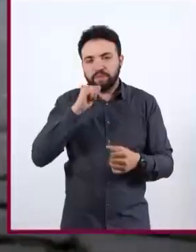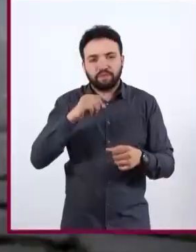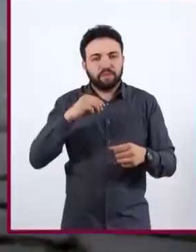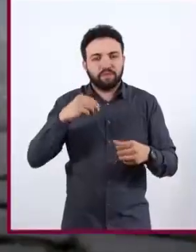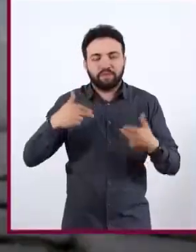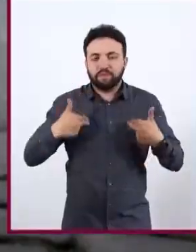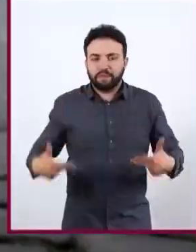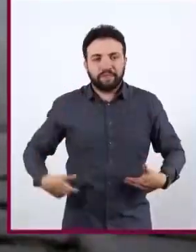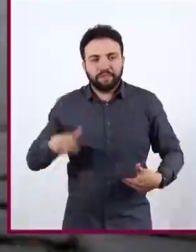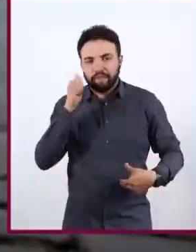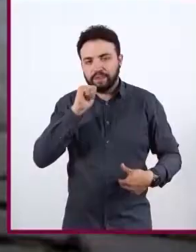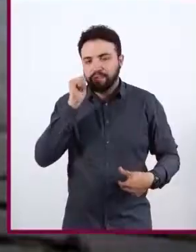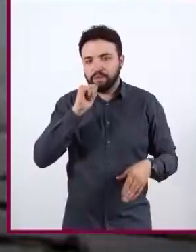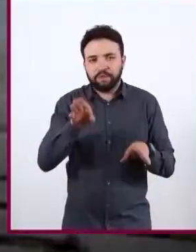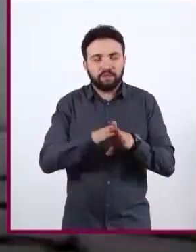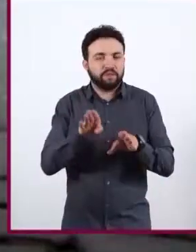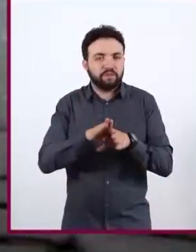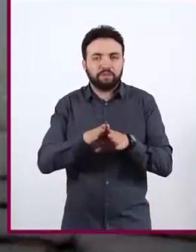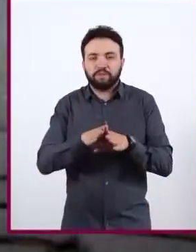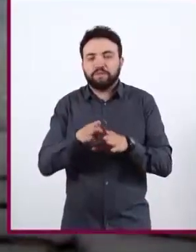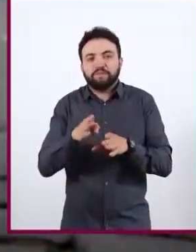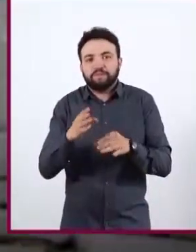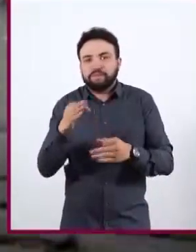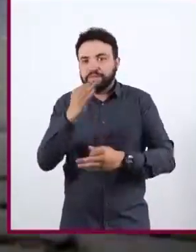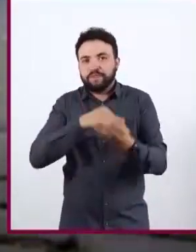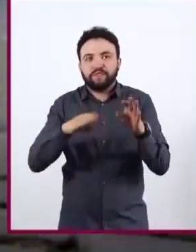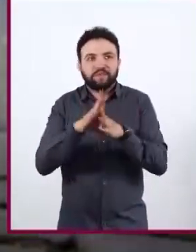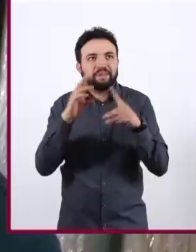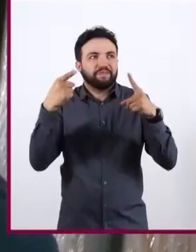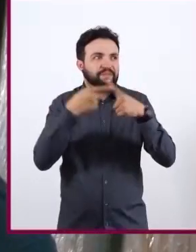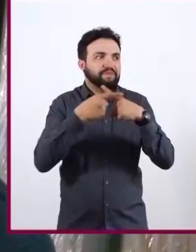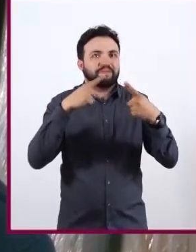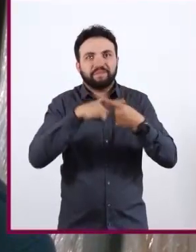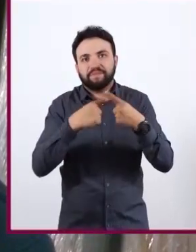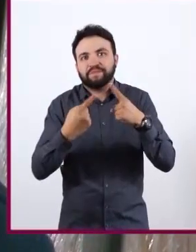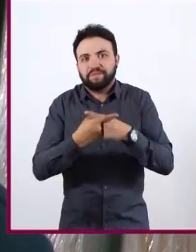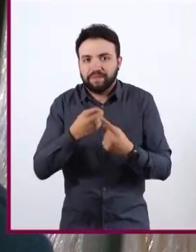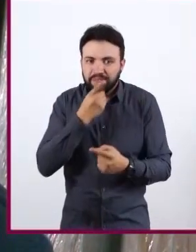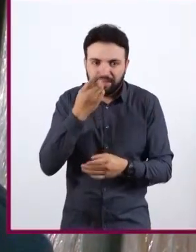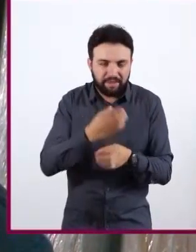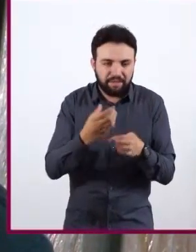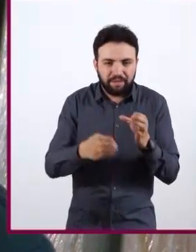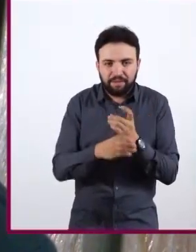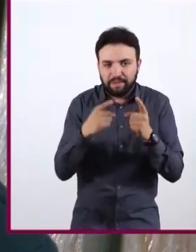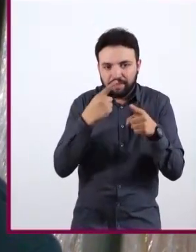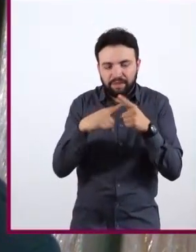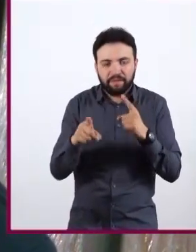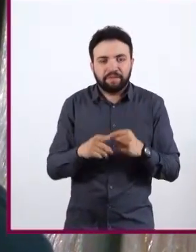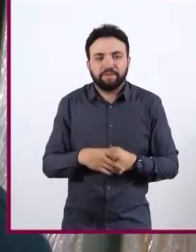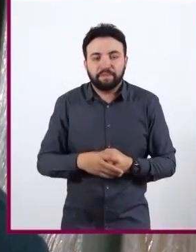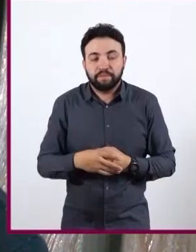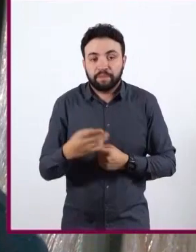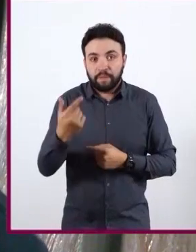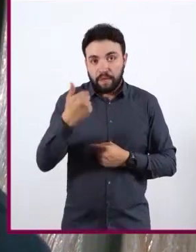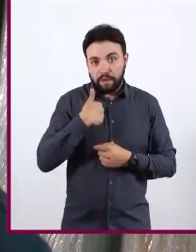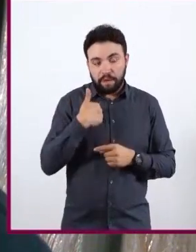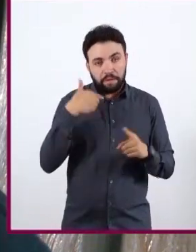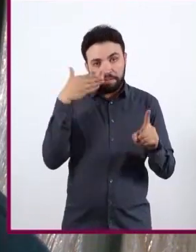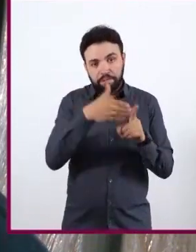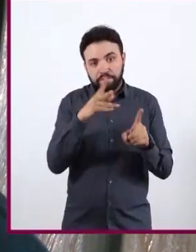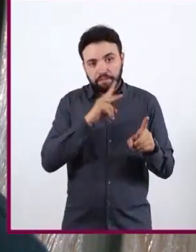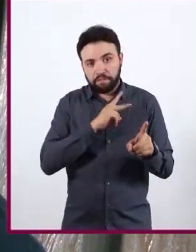La sociedad misma es una contradicción. En mi caso particular y